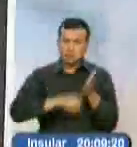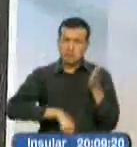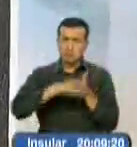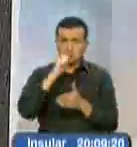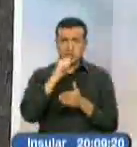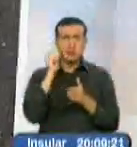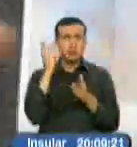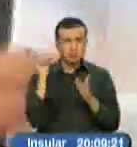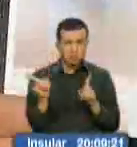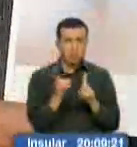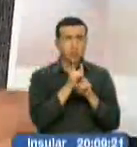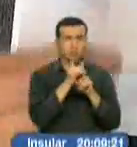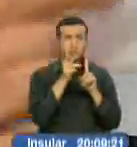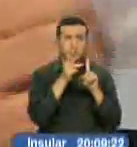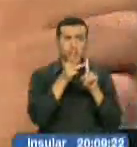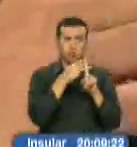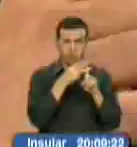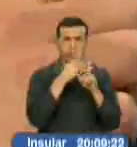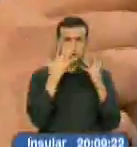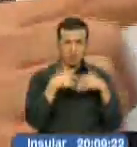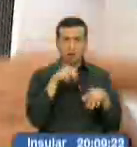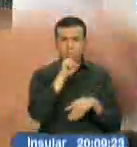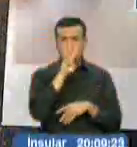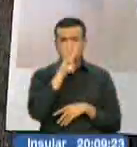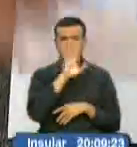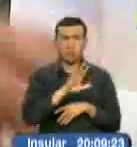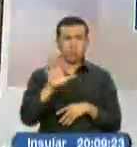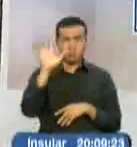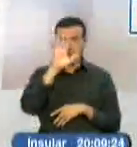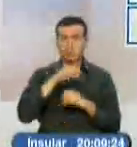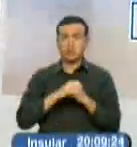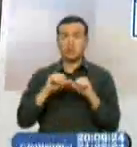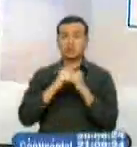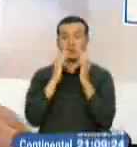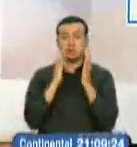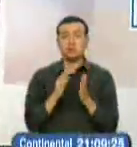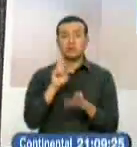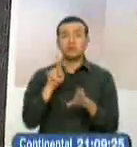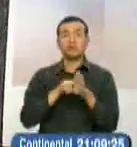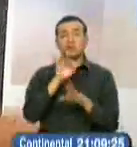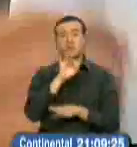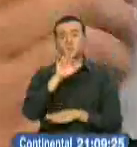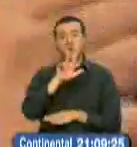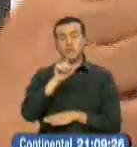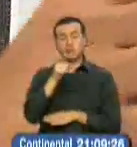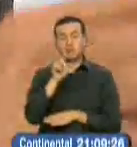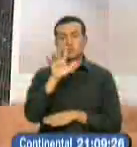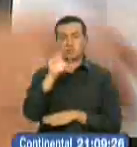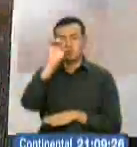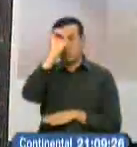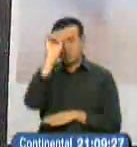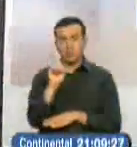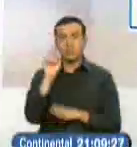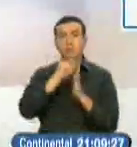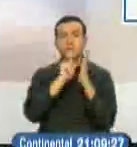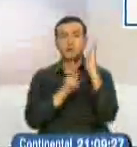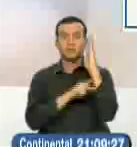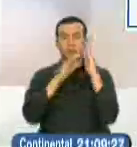y escrutadas en las 24 provincias. De asambleístas nacionales, 93,35%, de parlamentarios